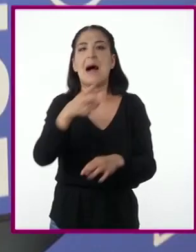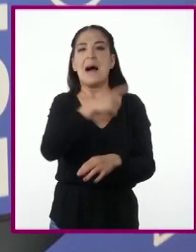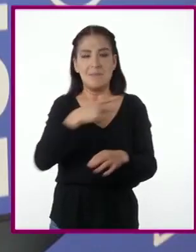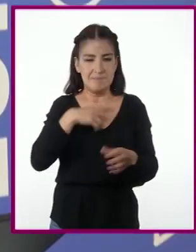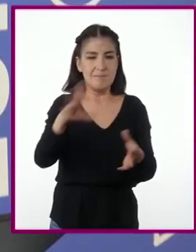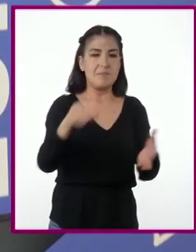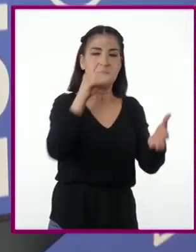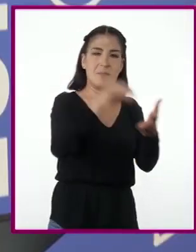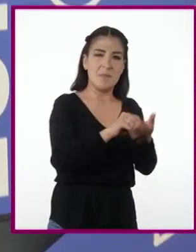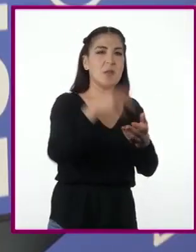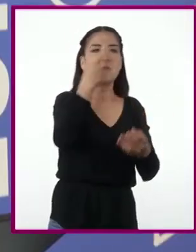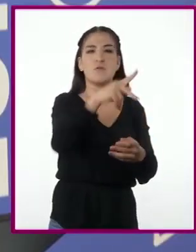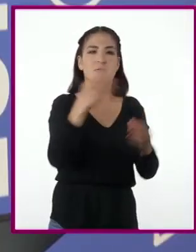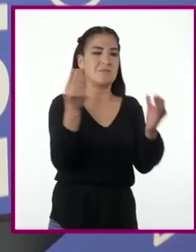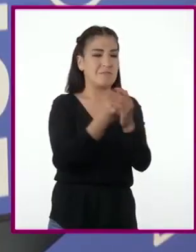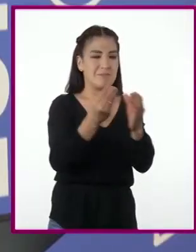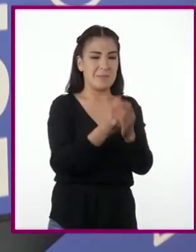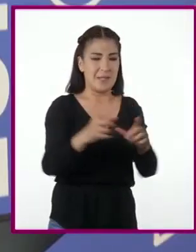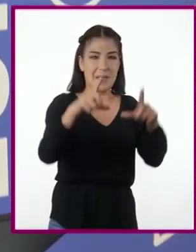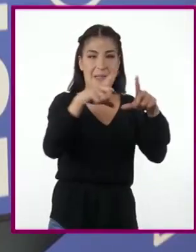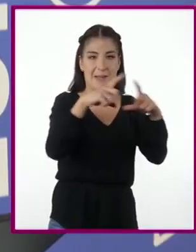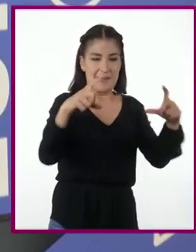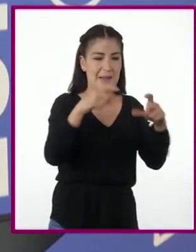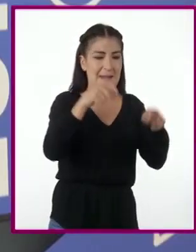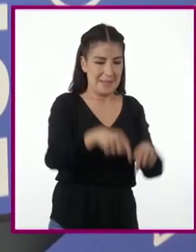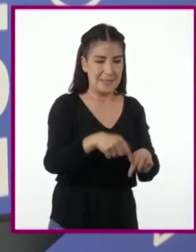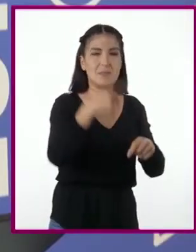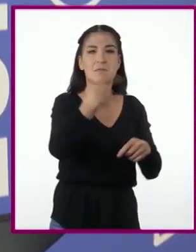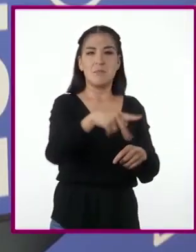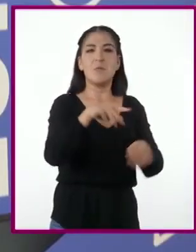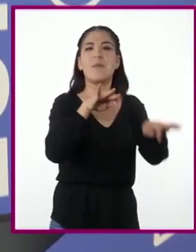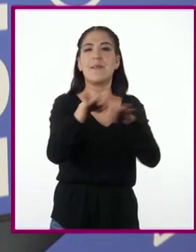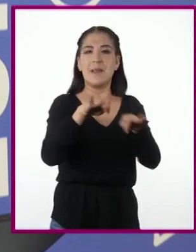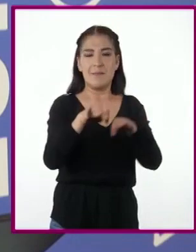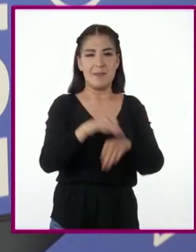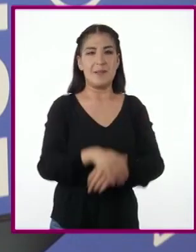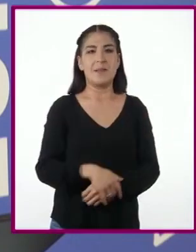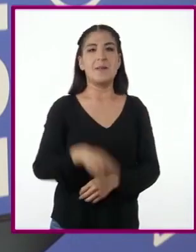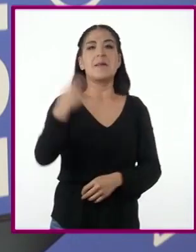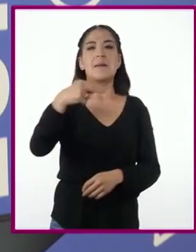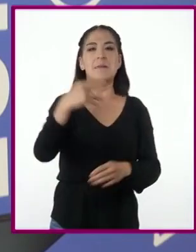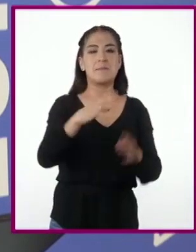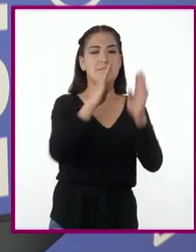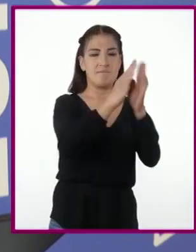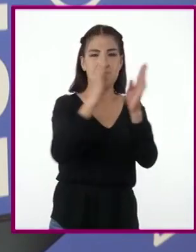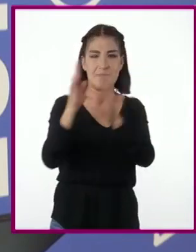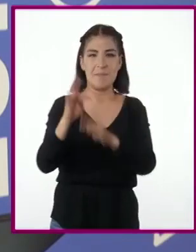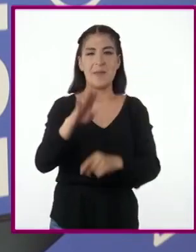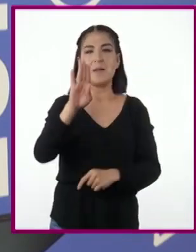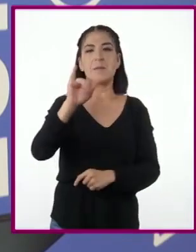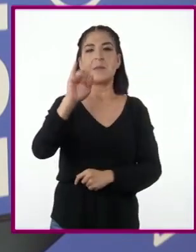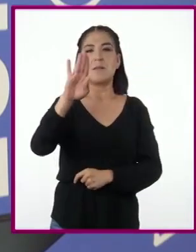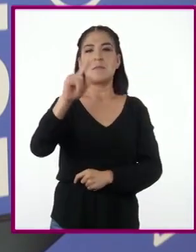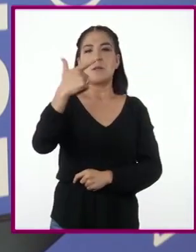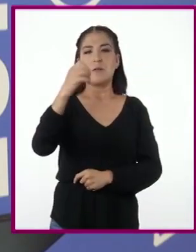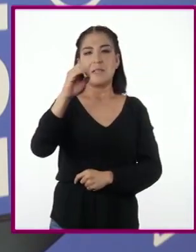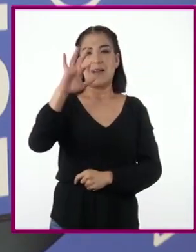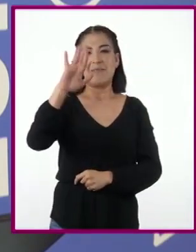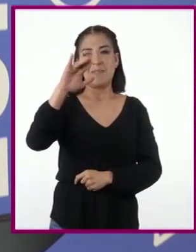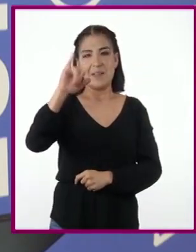un apartado especial que va al final del trabajo y se llama bibliografía.